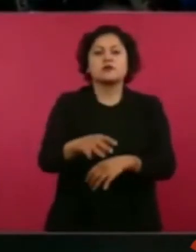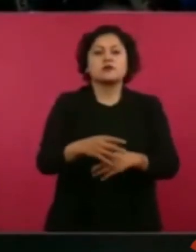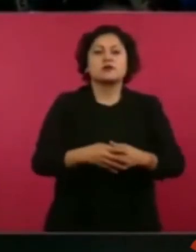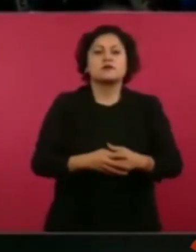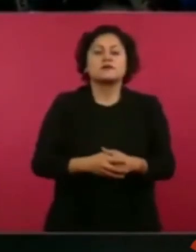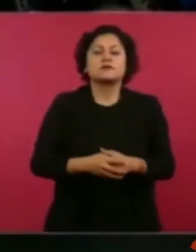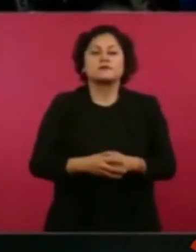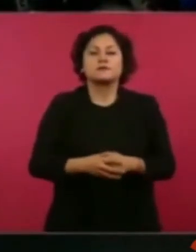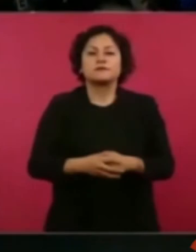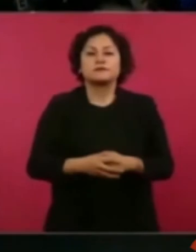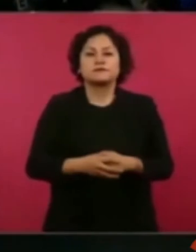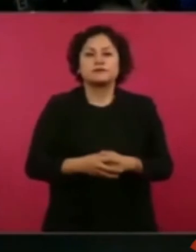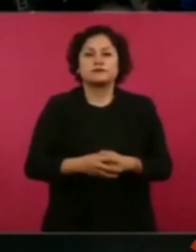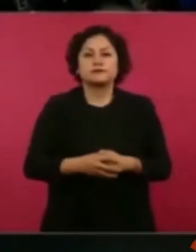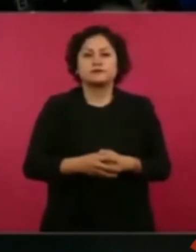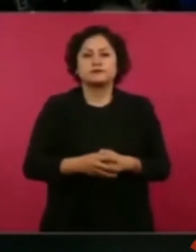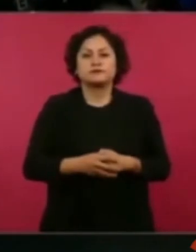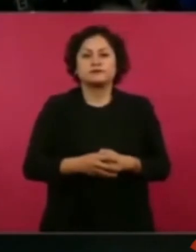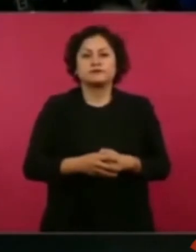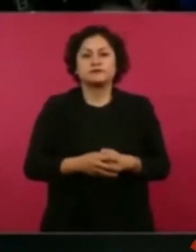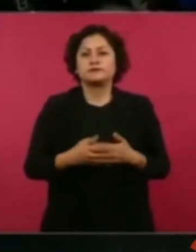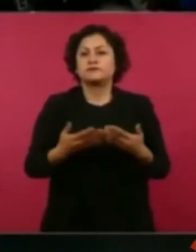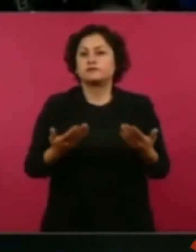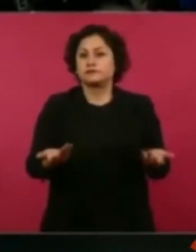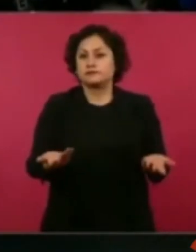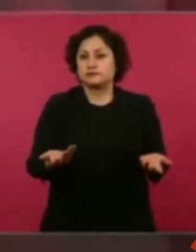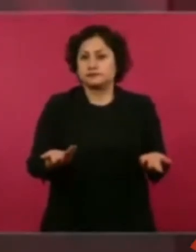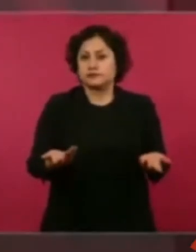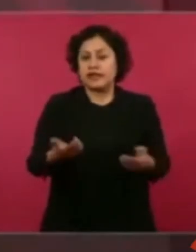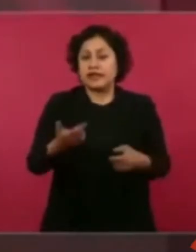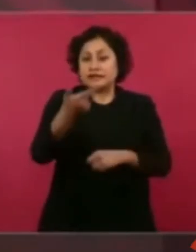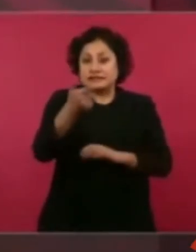Tardaron 7 meses en nuestro territorio.